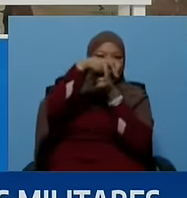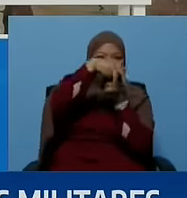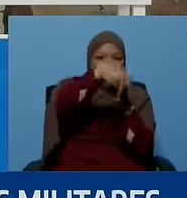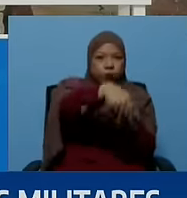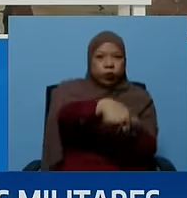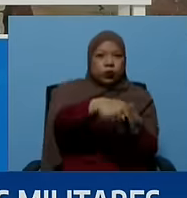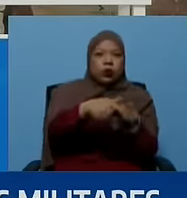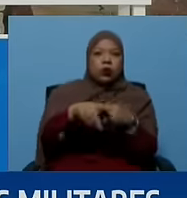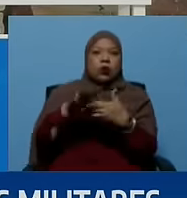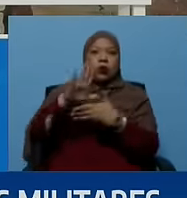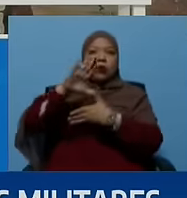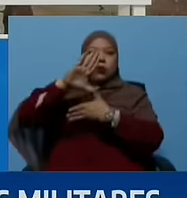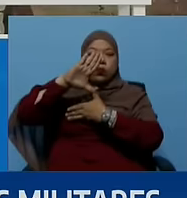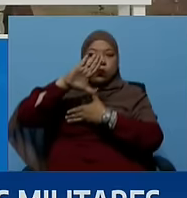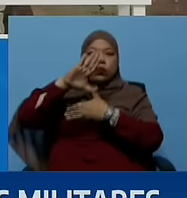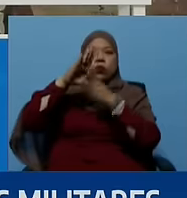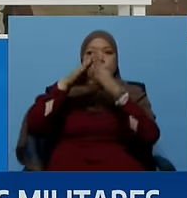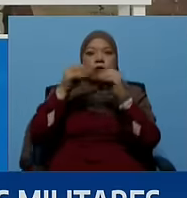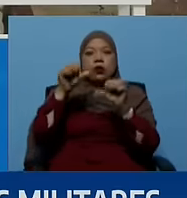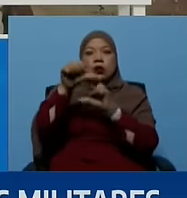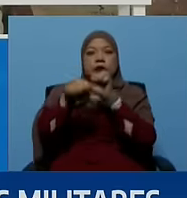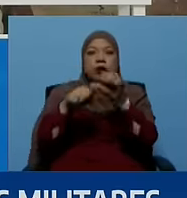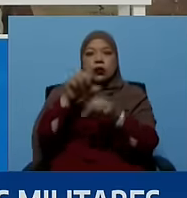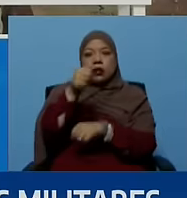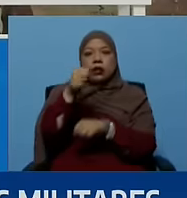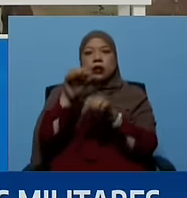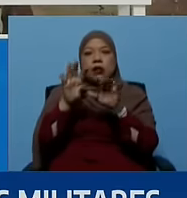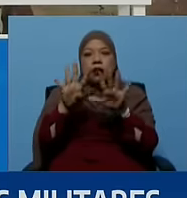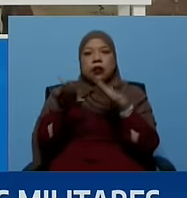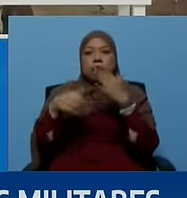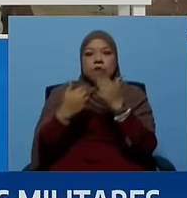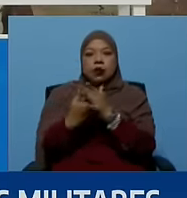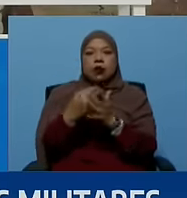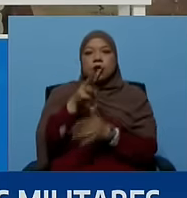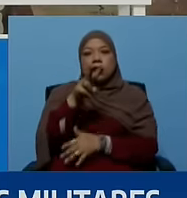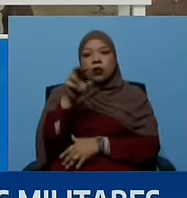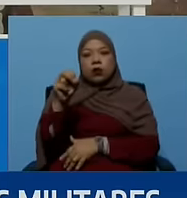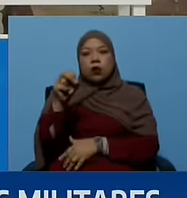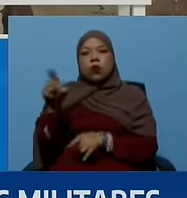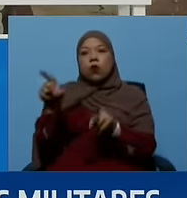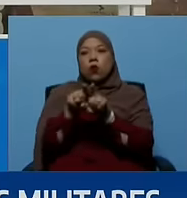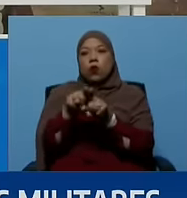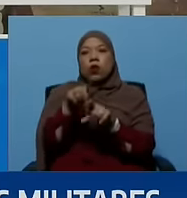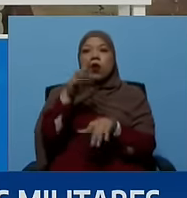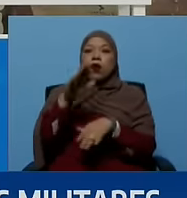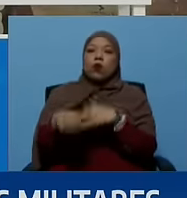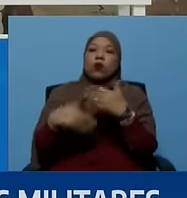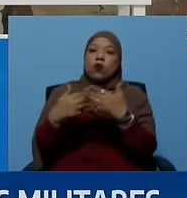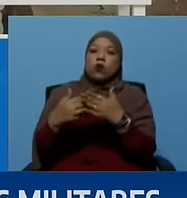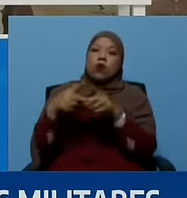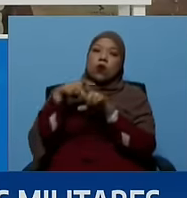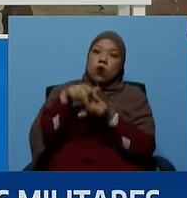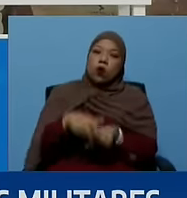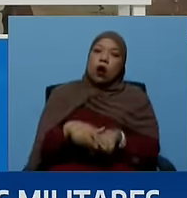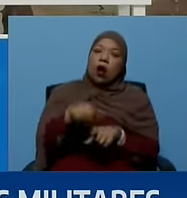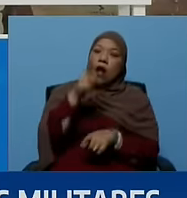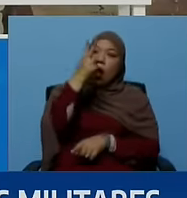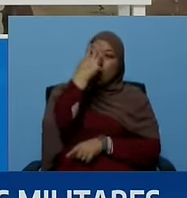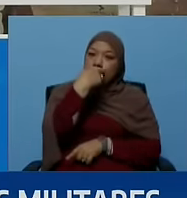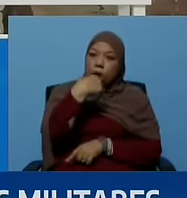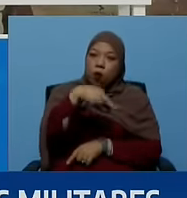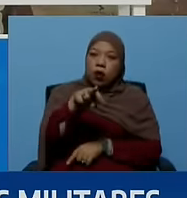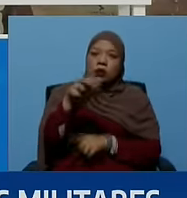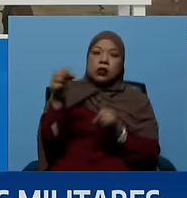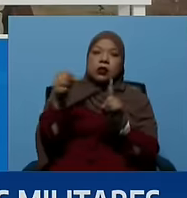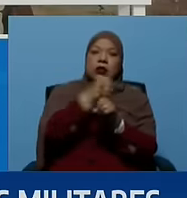dominante durante parte del siglo X y el siglo XX imperio hegemónico quien impuso la miseria